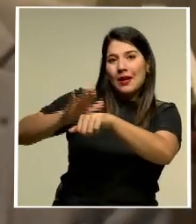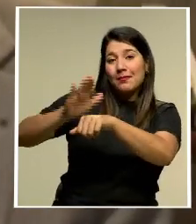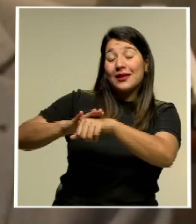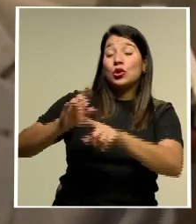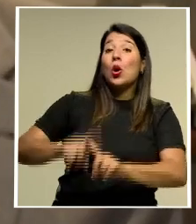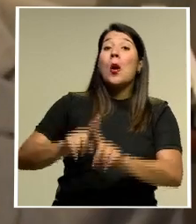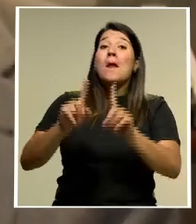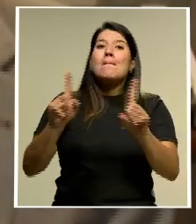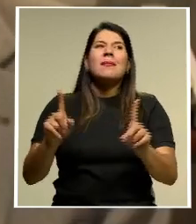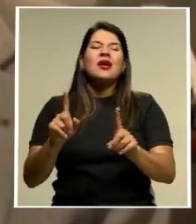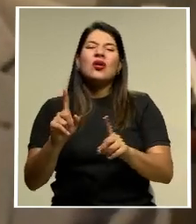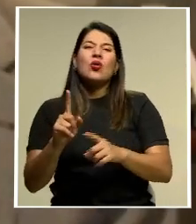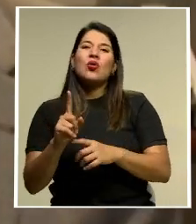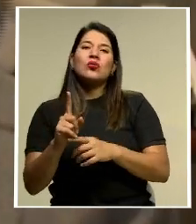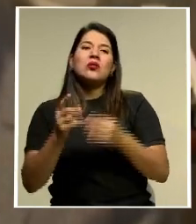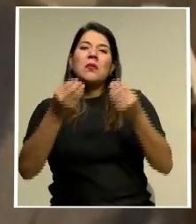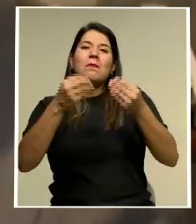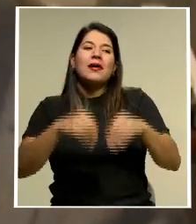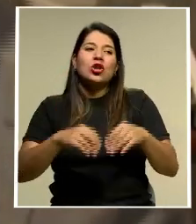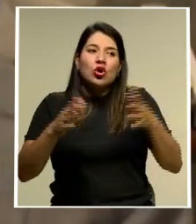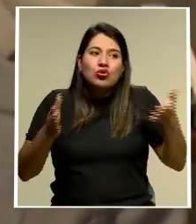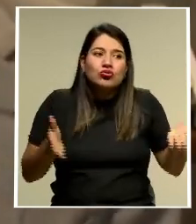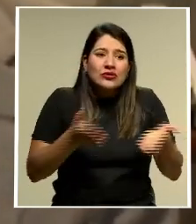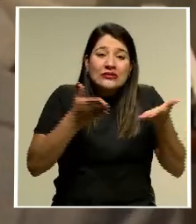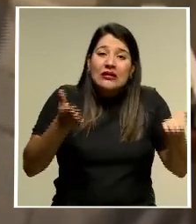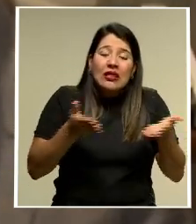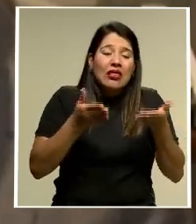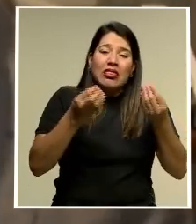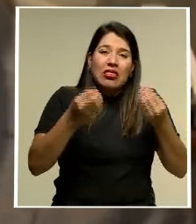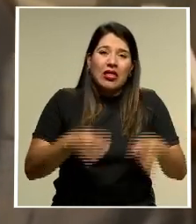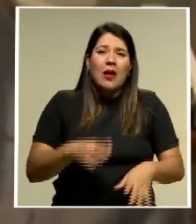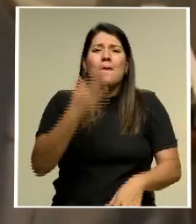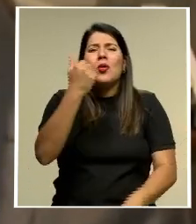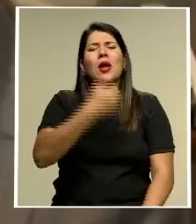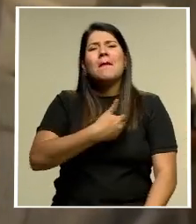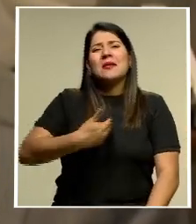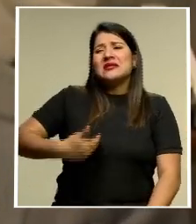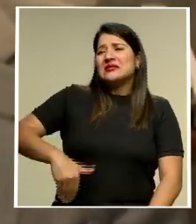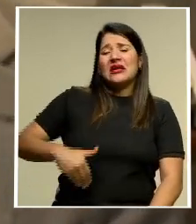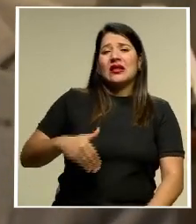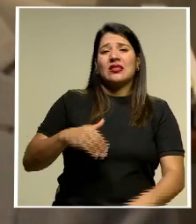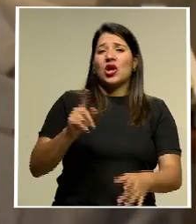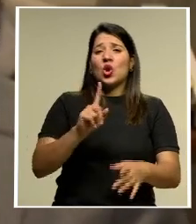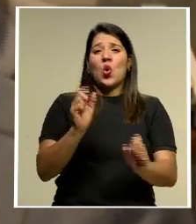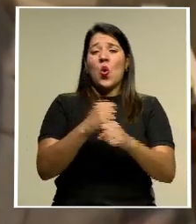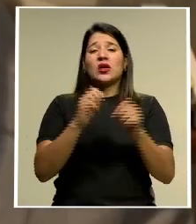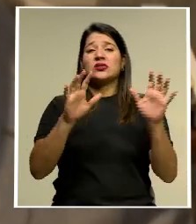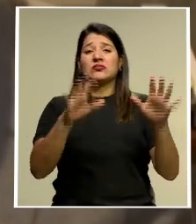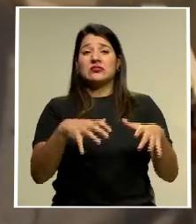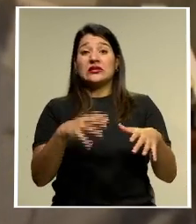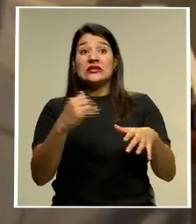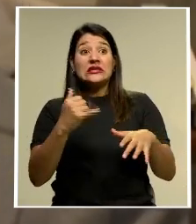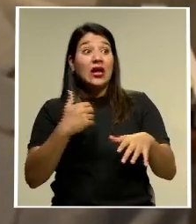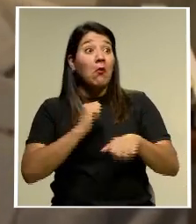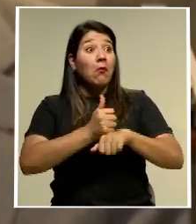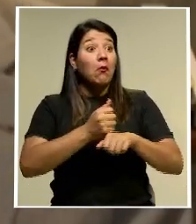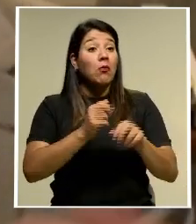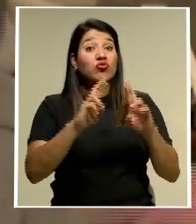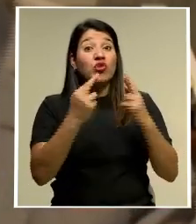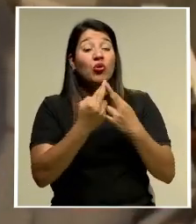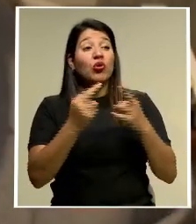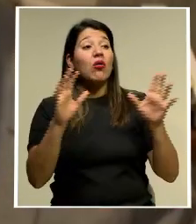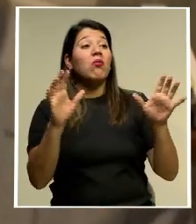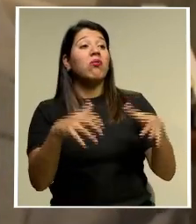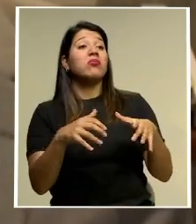yo, se pierde ya claramente en este siglo. Los presidentes dejan de reunirse. Cuando se reúnen llegan 2, faltan 3,